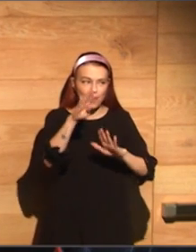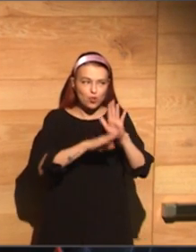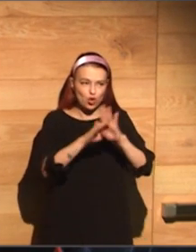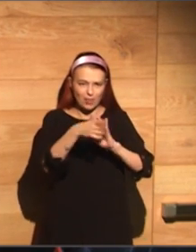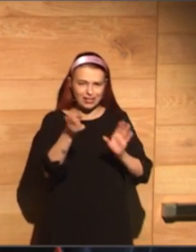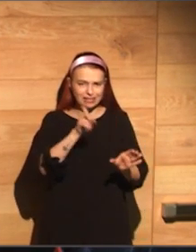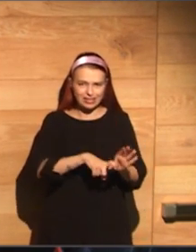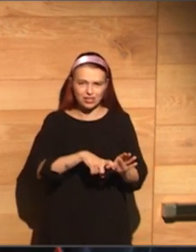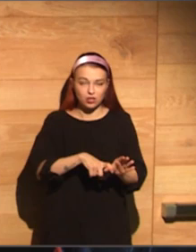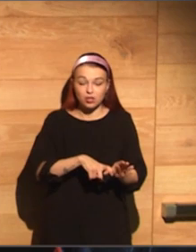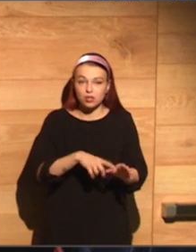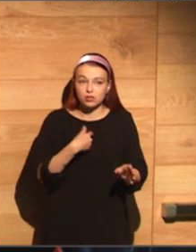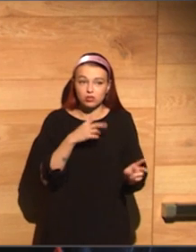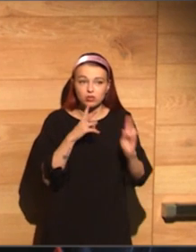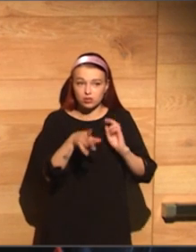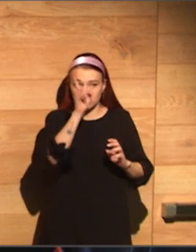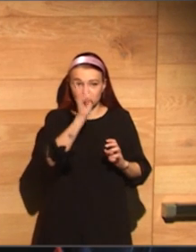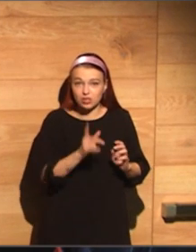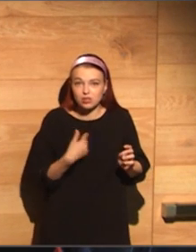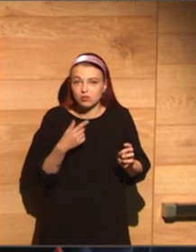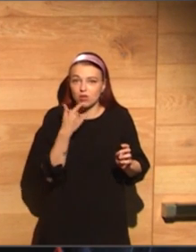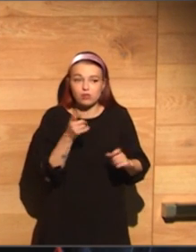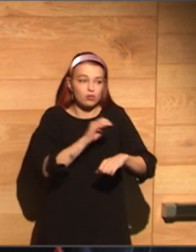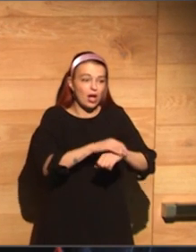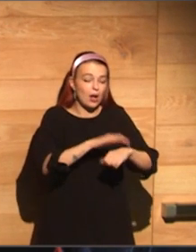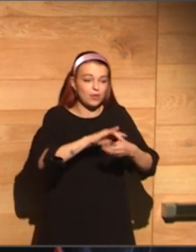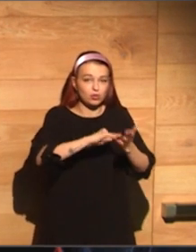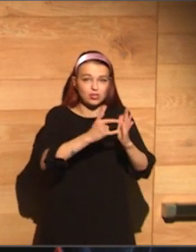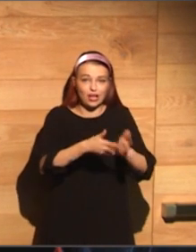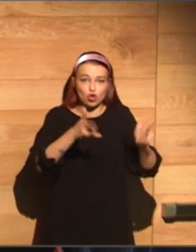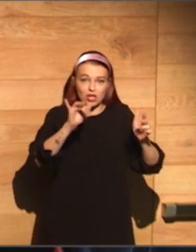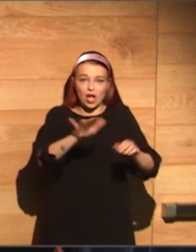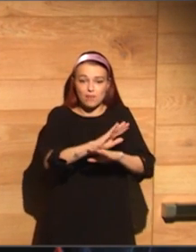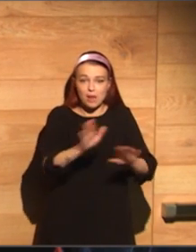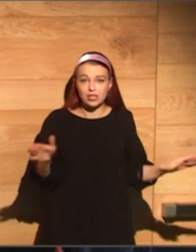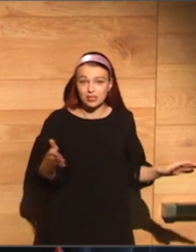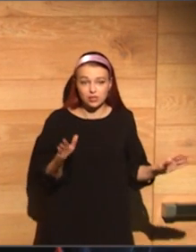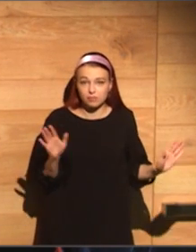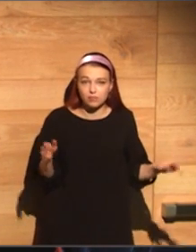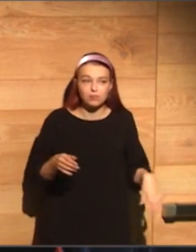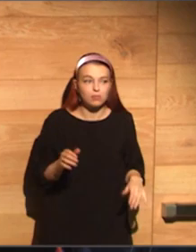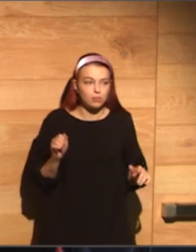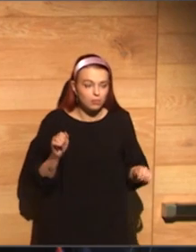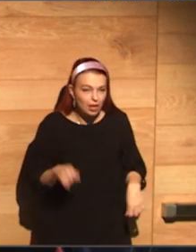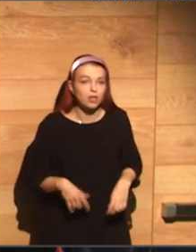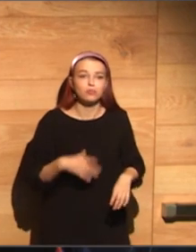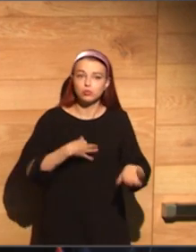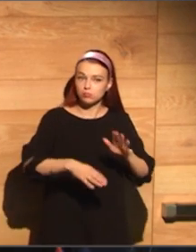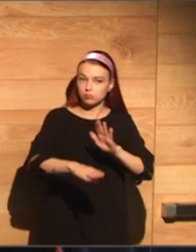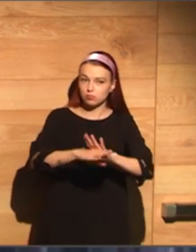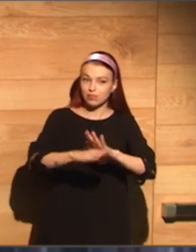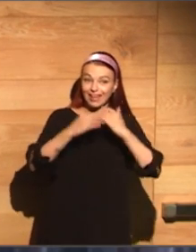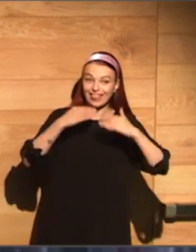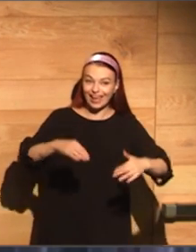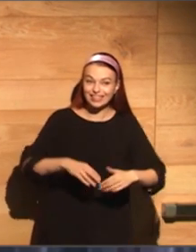contestar. Yo te he contestado lo de que tengo amigos tecnócratas. Yo doy para lo que doy. Vale, pues seguimos. Vale, Juan, seguimos entonces. Muchísimas